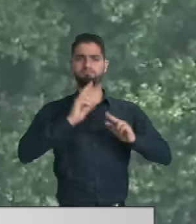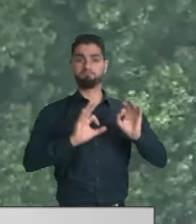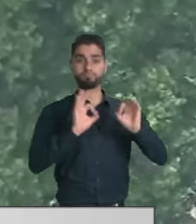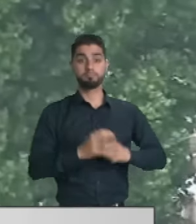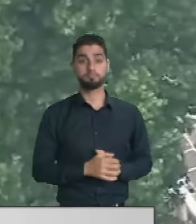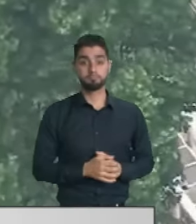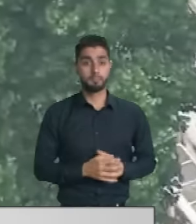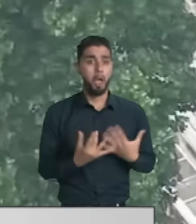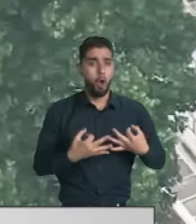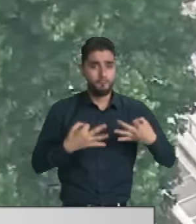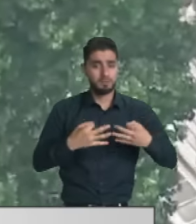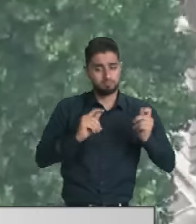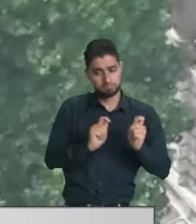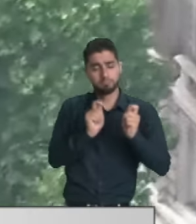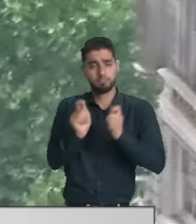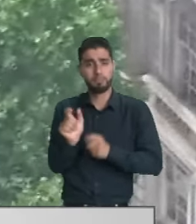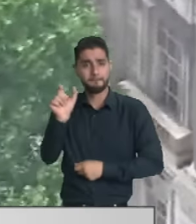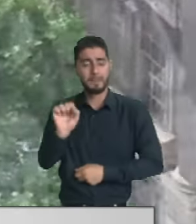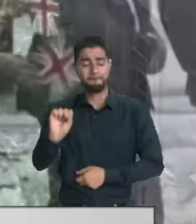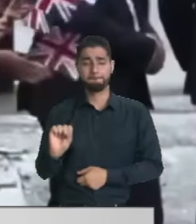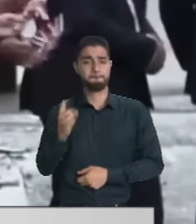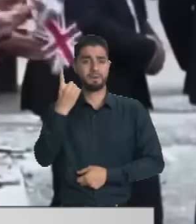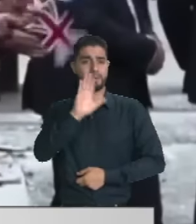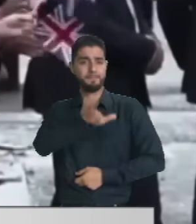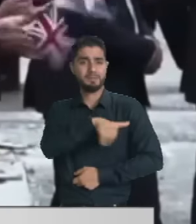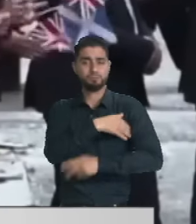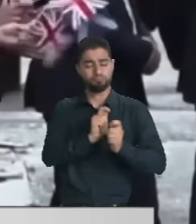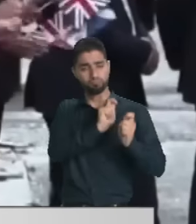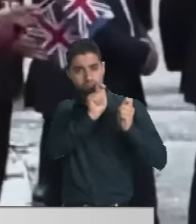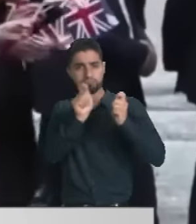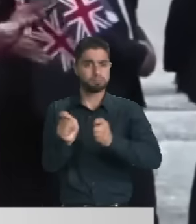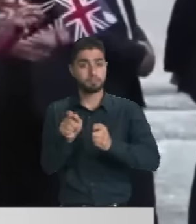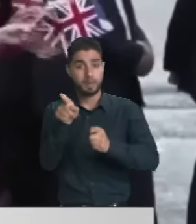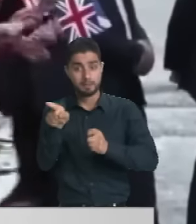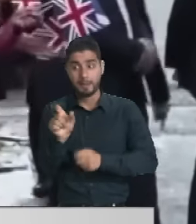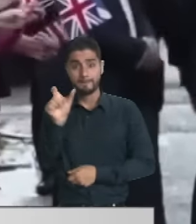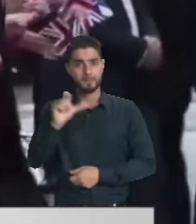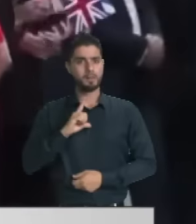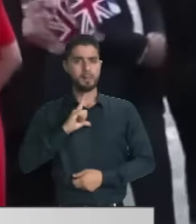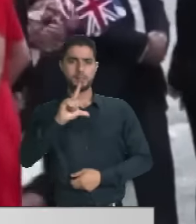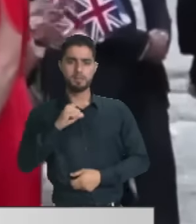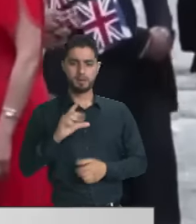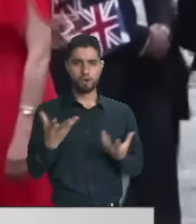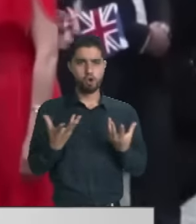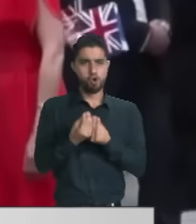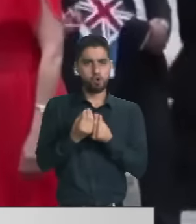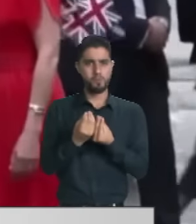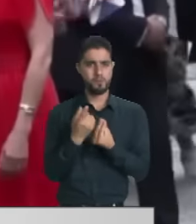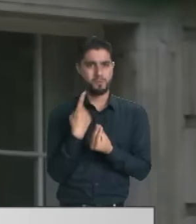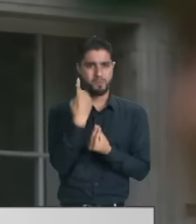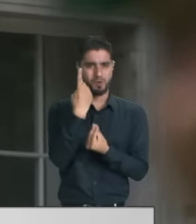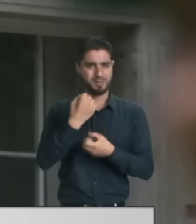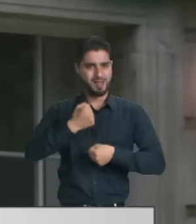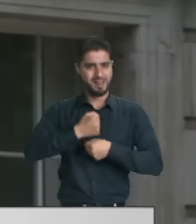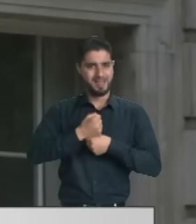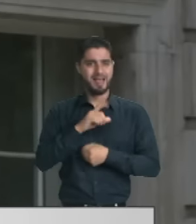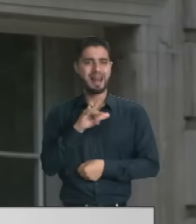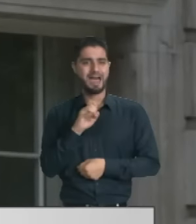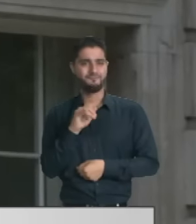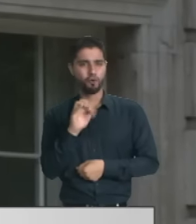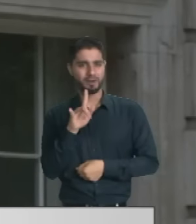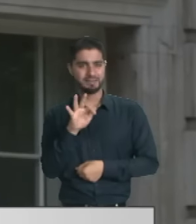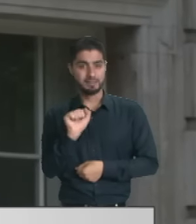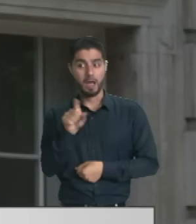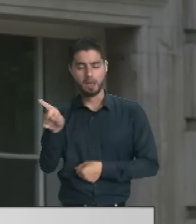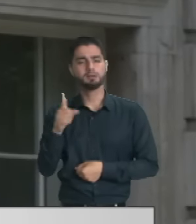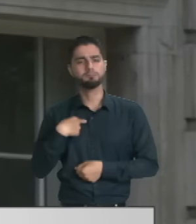Keir Starmer como primer ministro del Reino Unido. El líder del Partido Laborista llegó al 10 del Downing Street luego de la